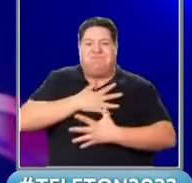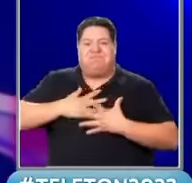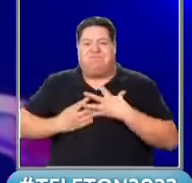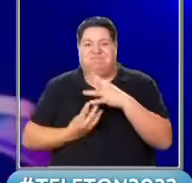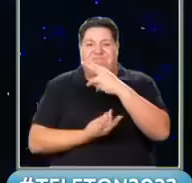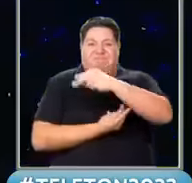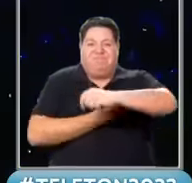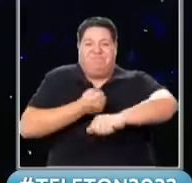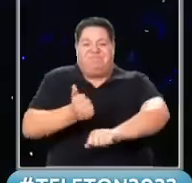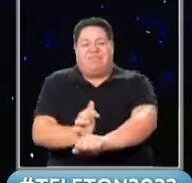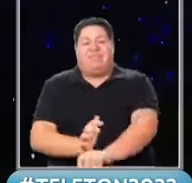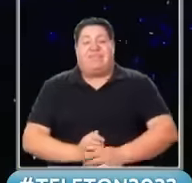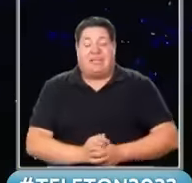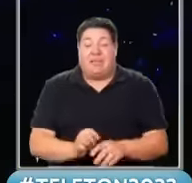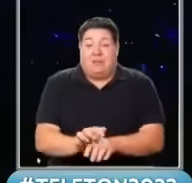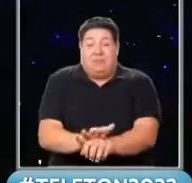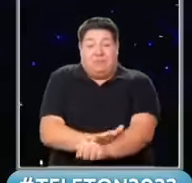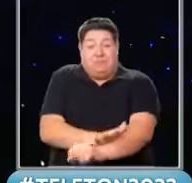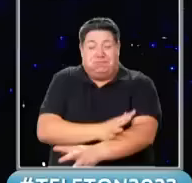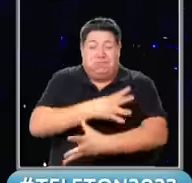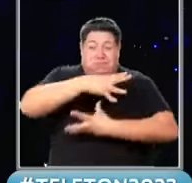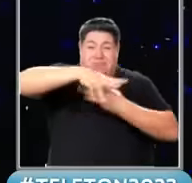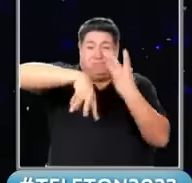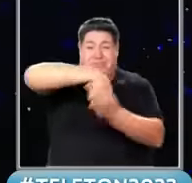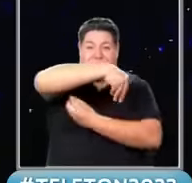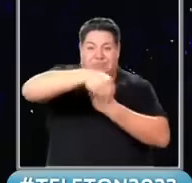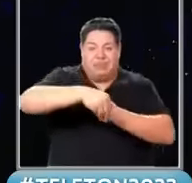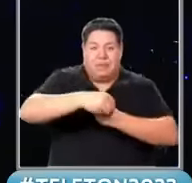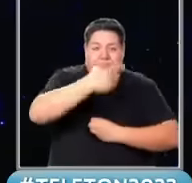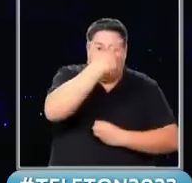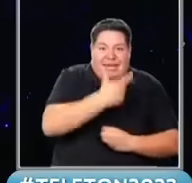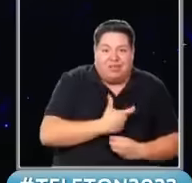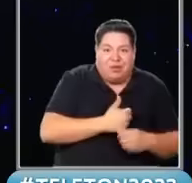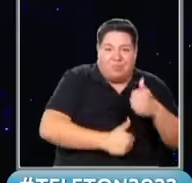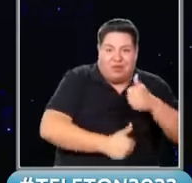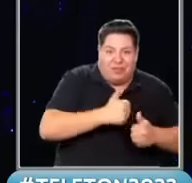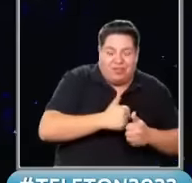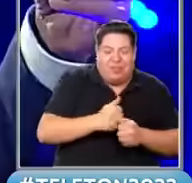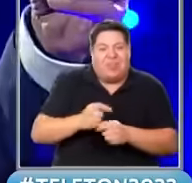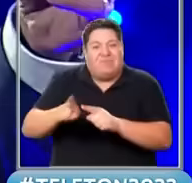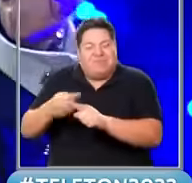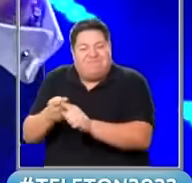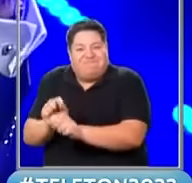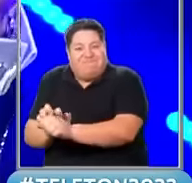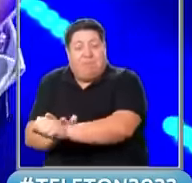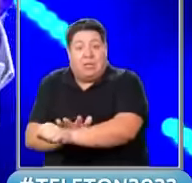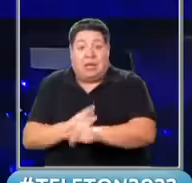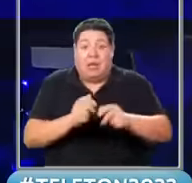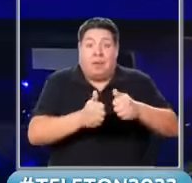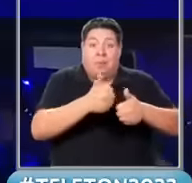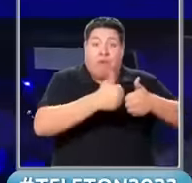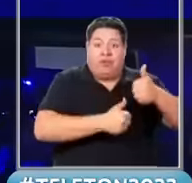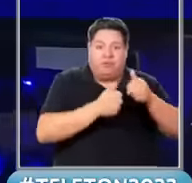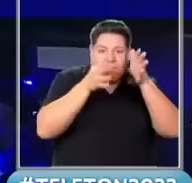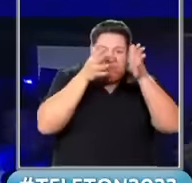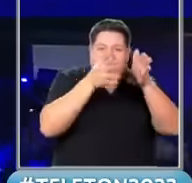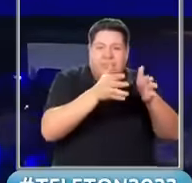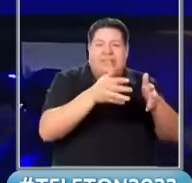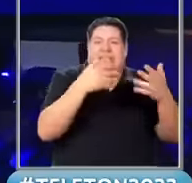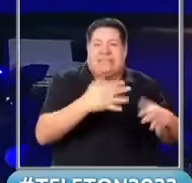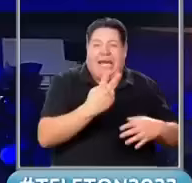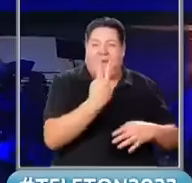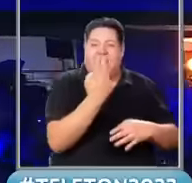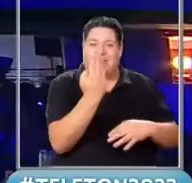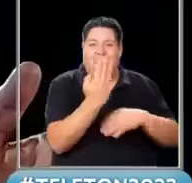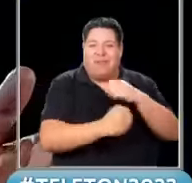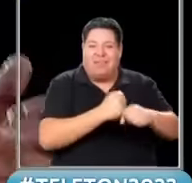Sí, de emociones profesionales y sentimentales. Profesionales porque compartí